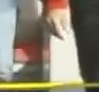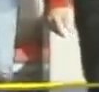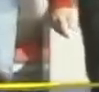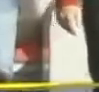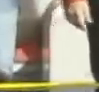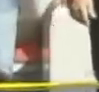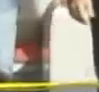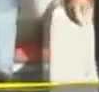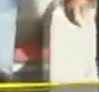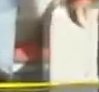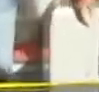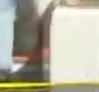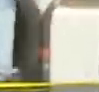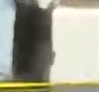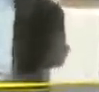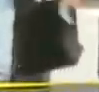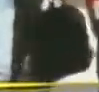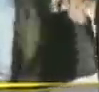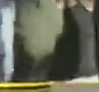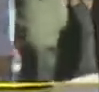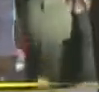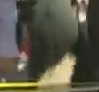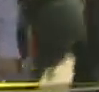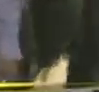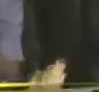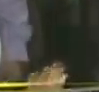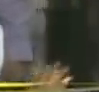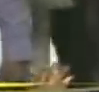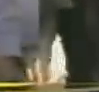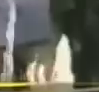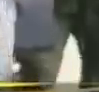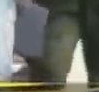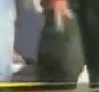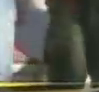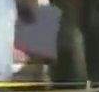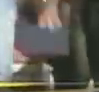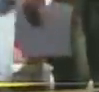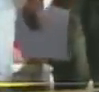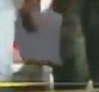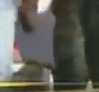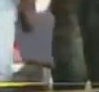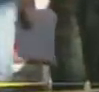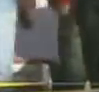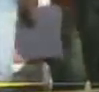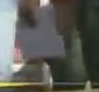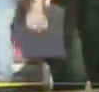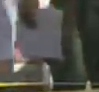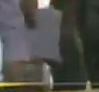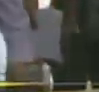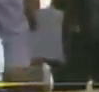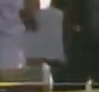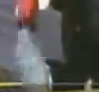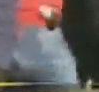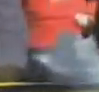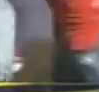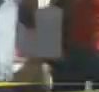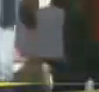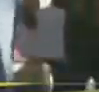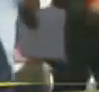manos van llevando la justicia y la razón. Mujer, con fuego y con valor, ya estás aquí junto